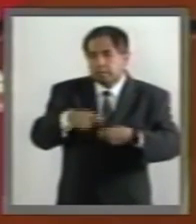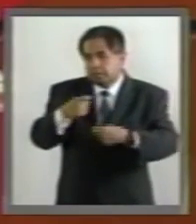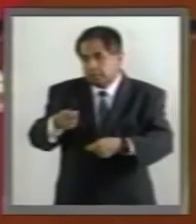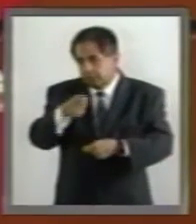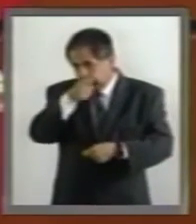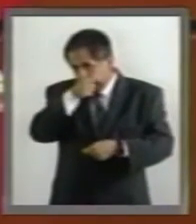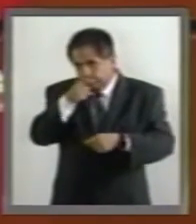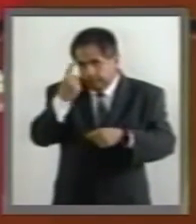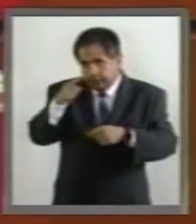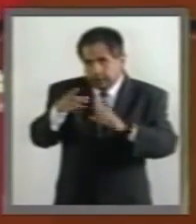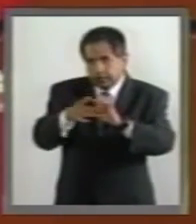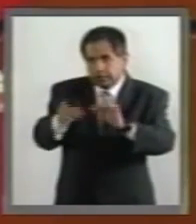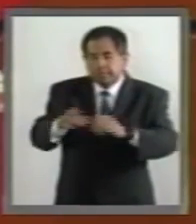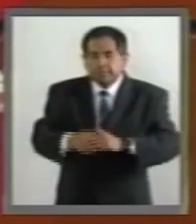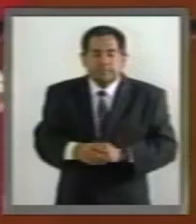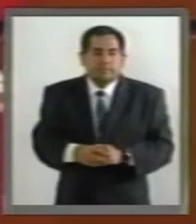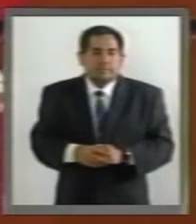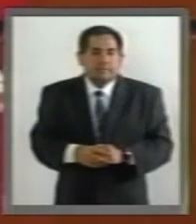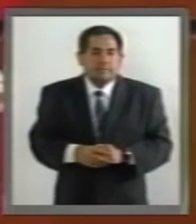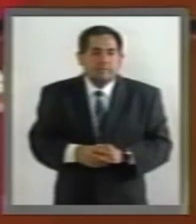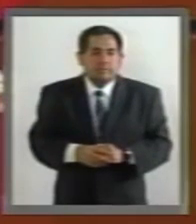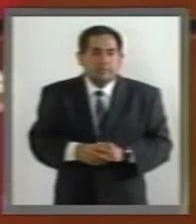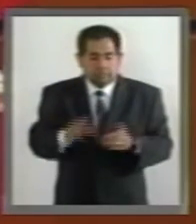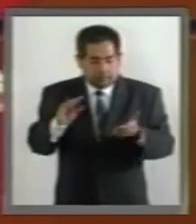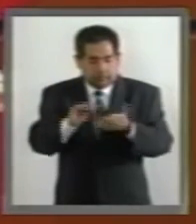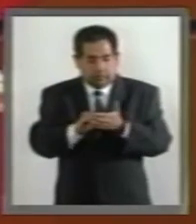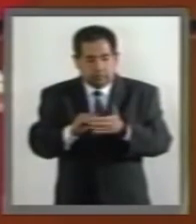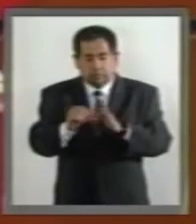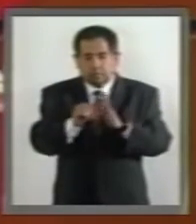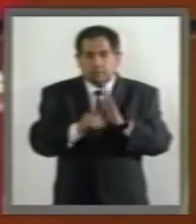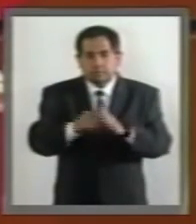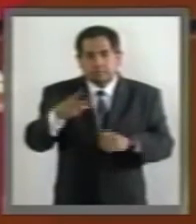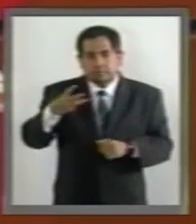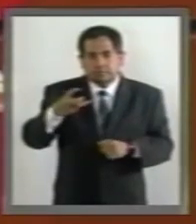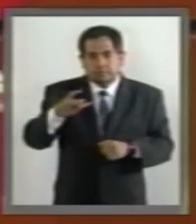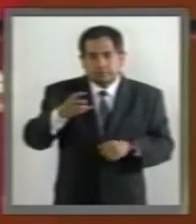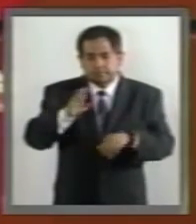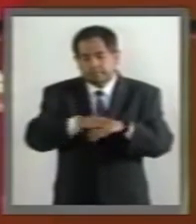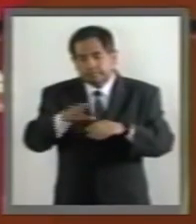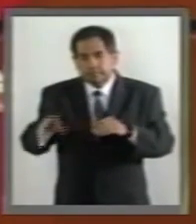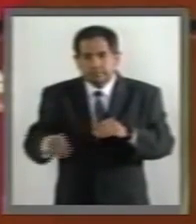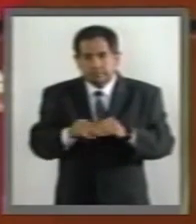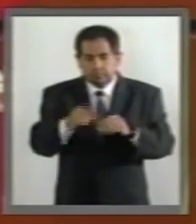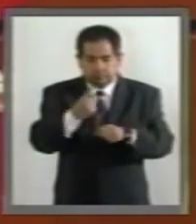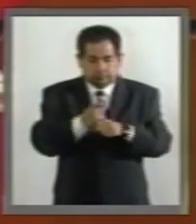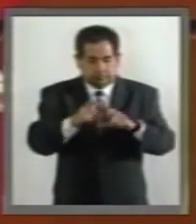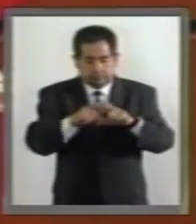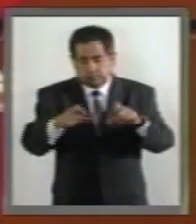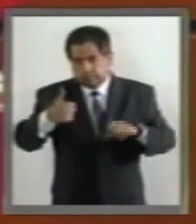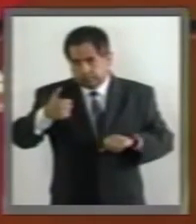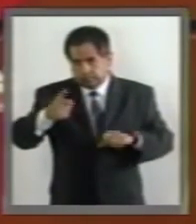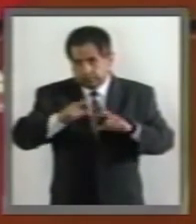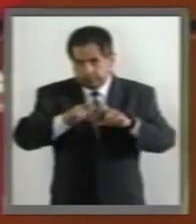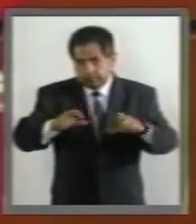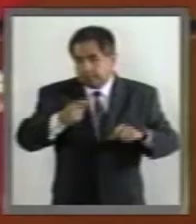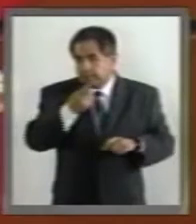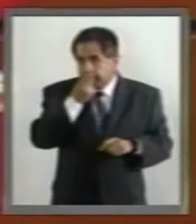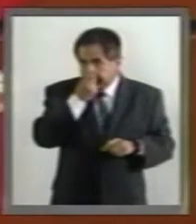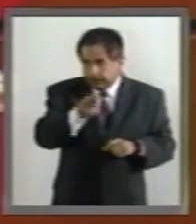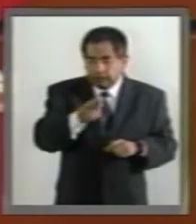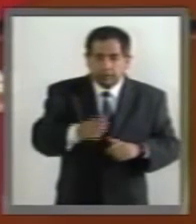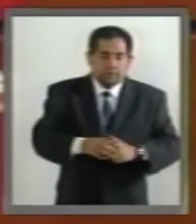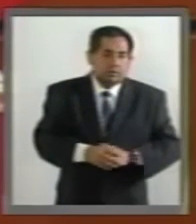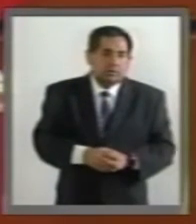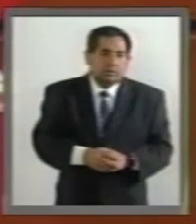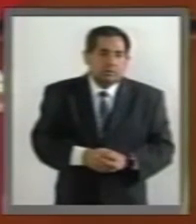que comprenderán. En la fracción tercera añadimos un párrafo sexto que señala lo